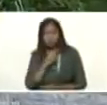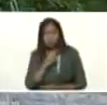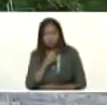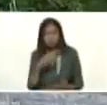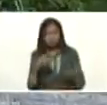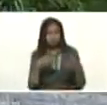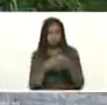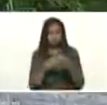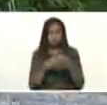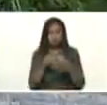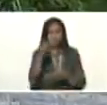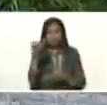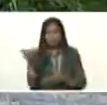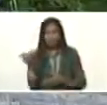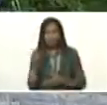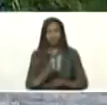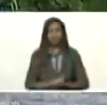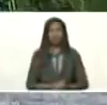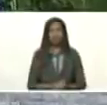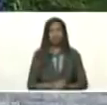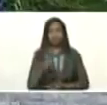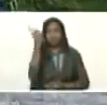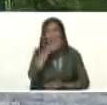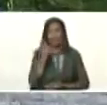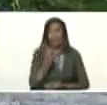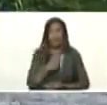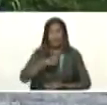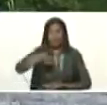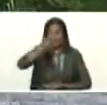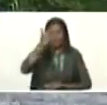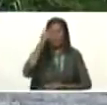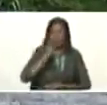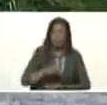reunida. Y la cara de vergüenza